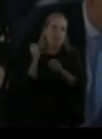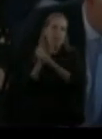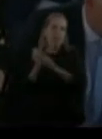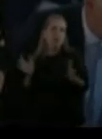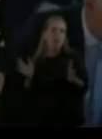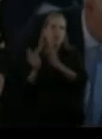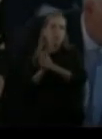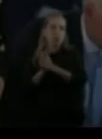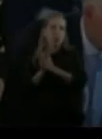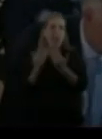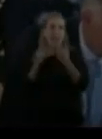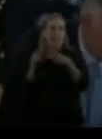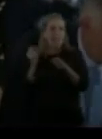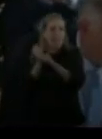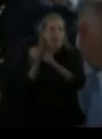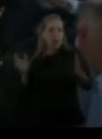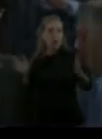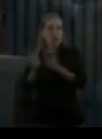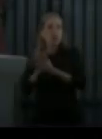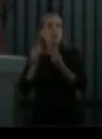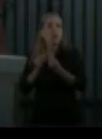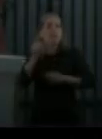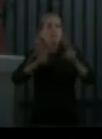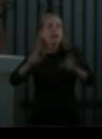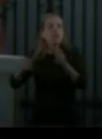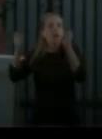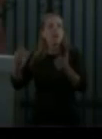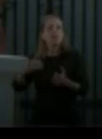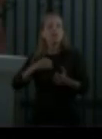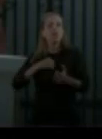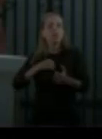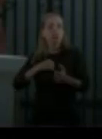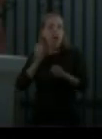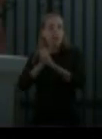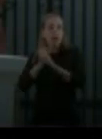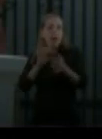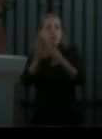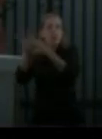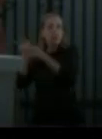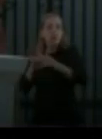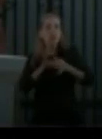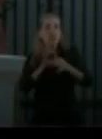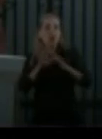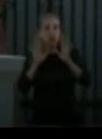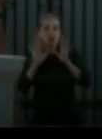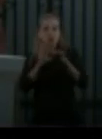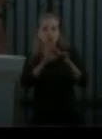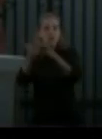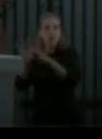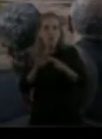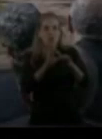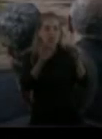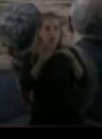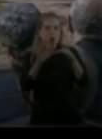Solo fue posible porque hubo voluntad de construirla. La unidad siempre es el fruto de la disposición